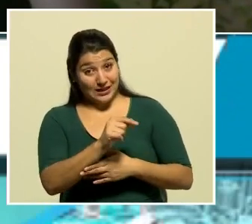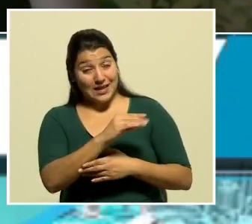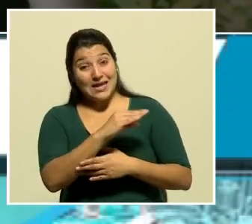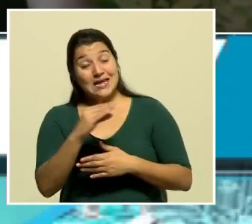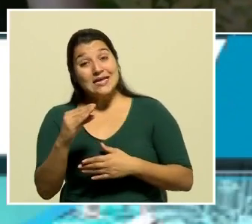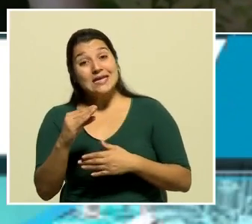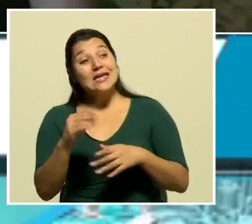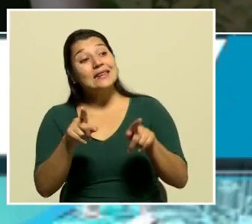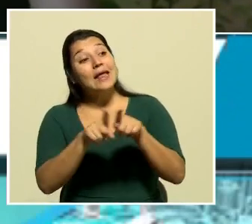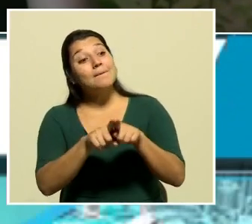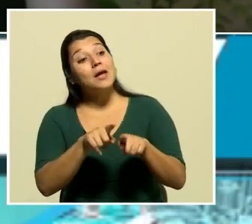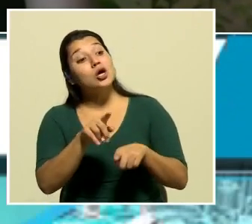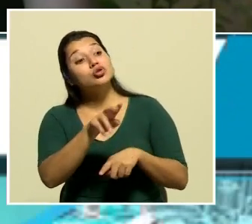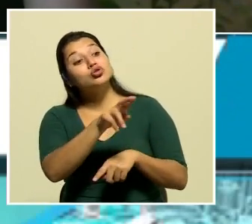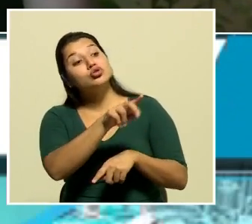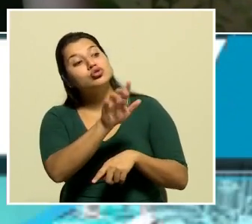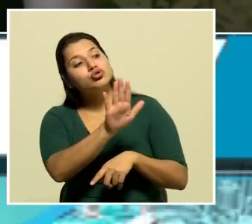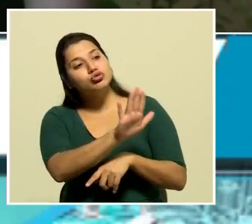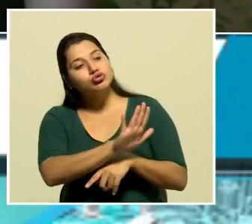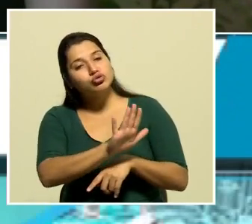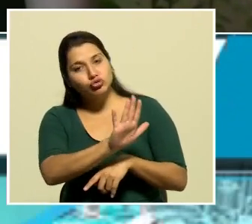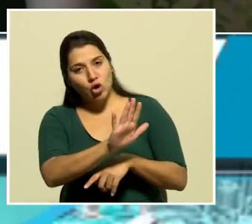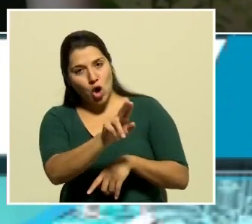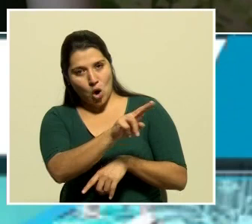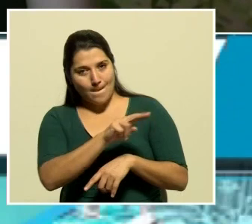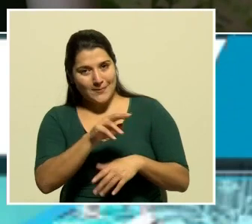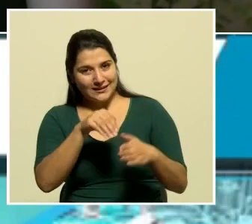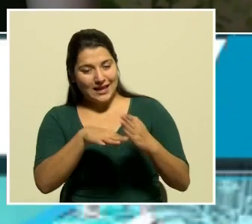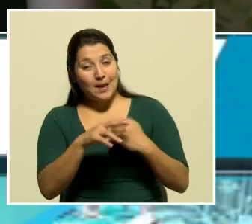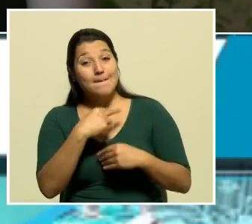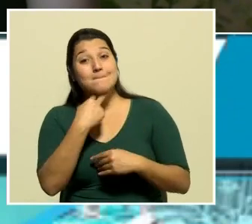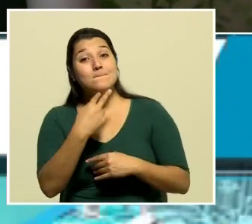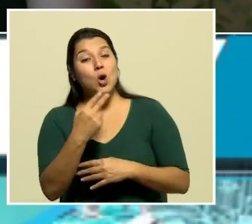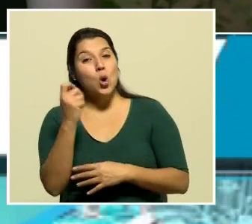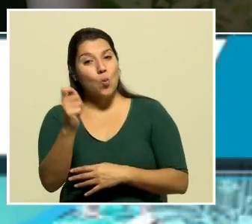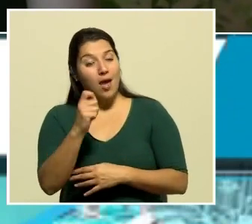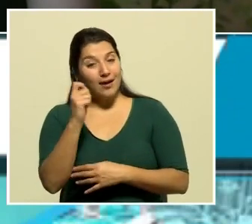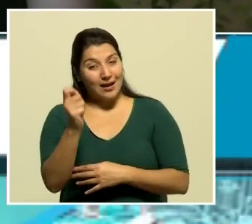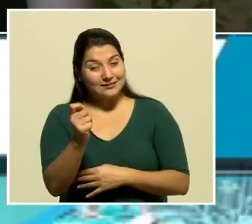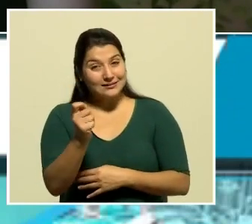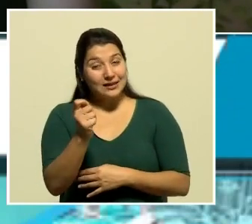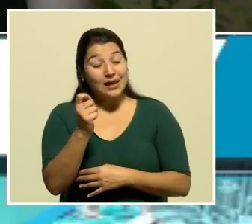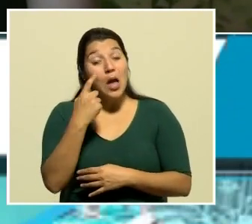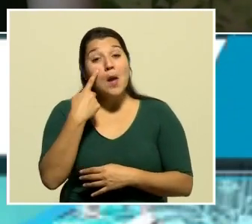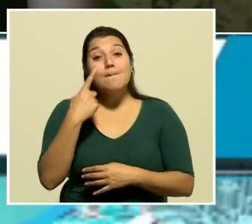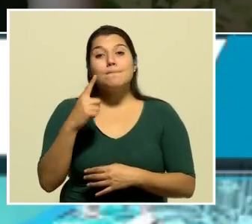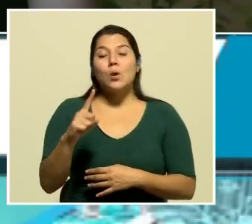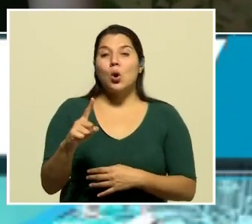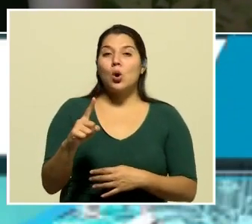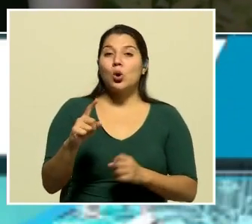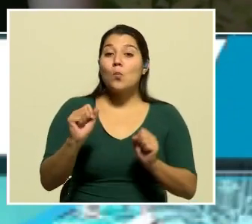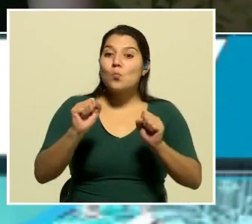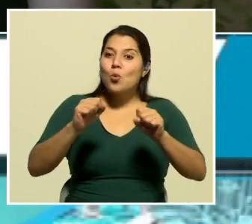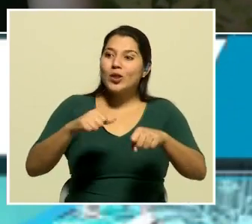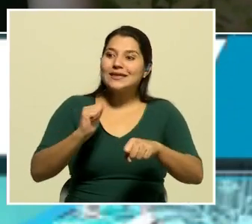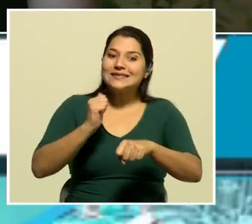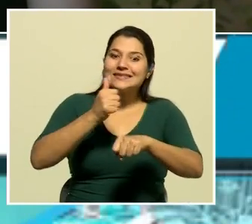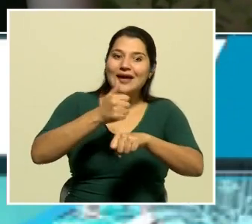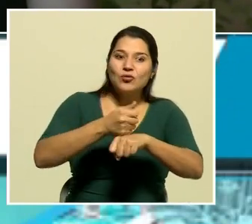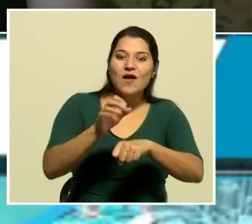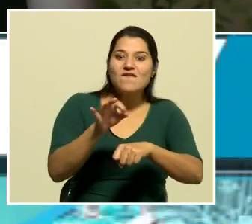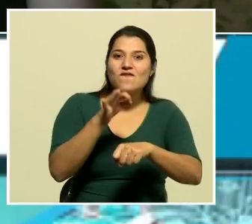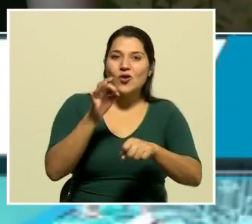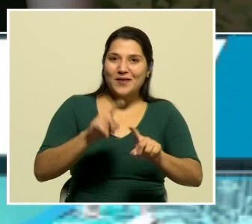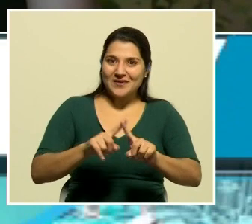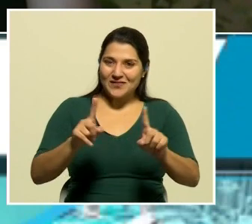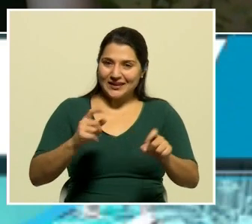través tuyo a todos los colegas de La Voz de Guanacaste por marcar una tendencia. En